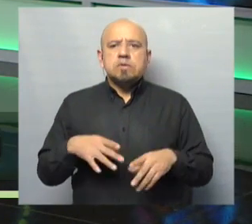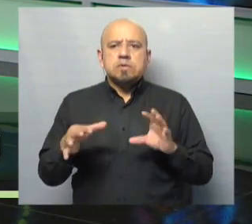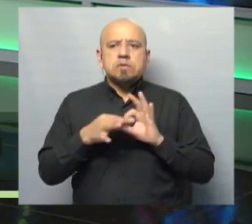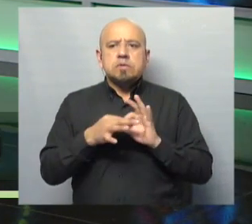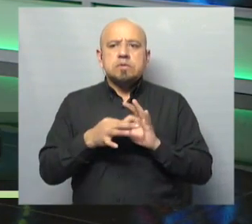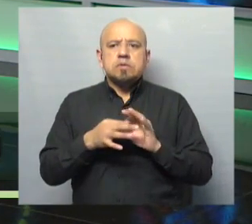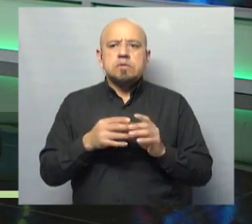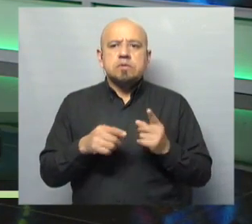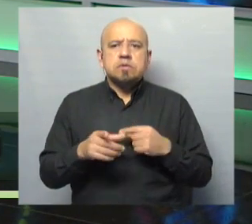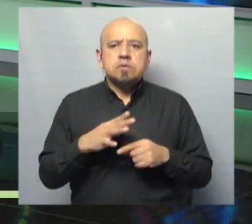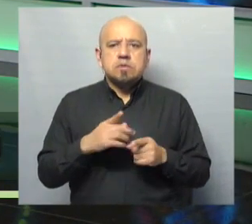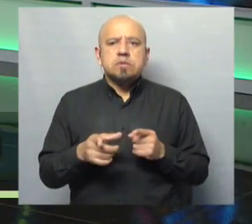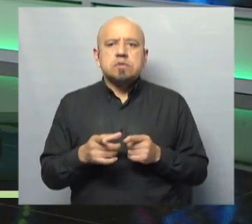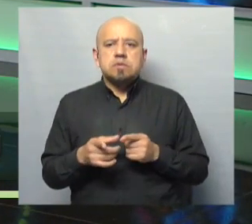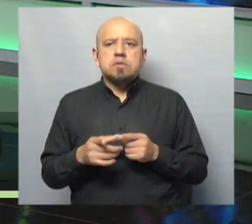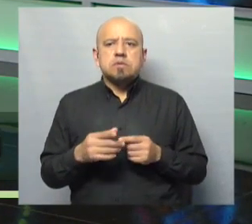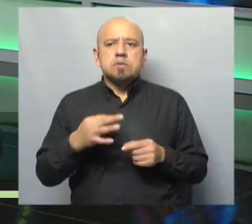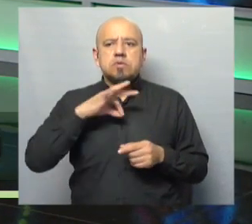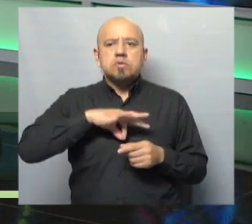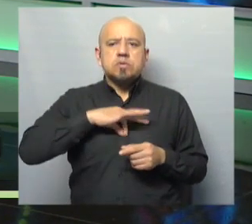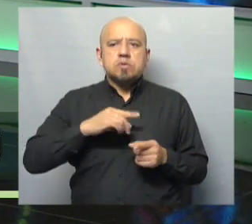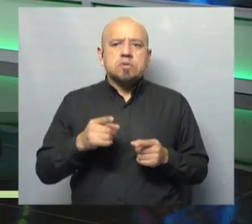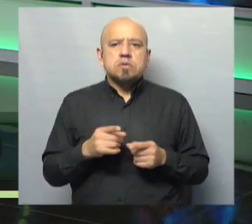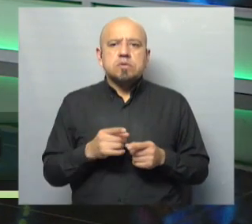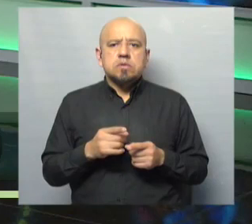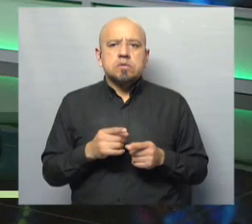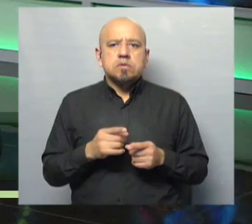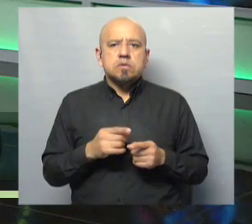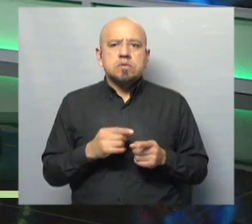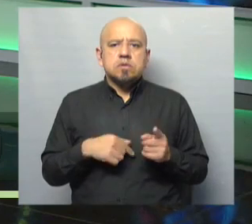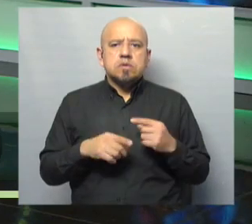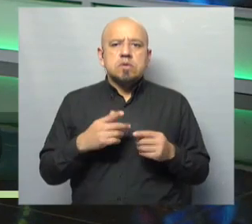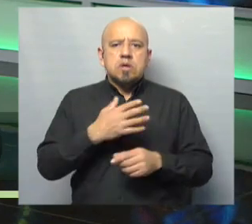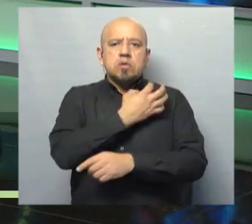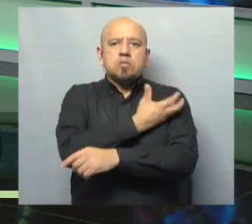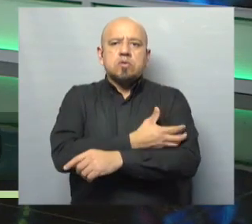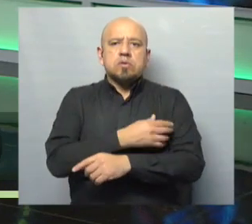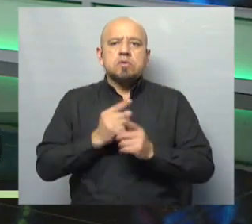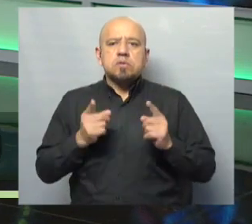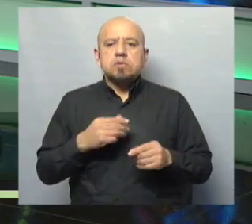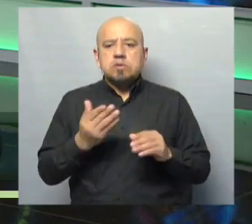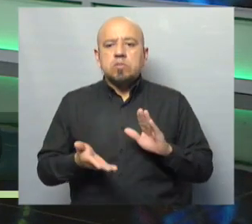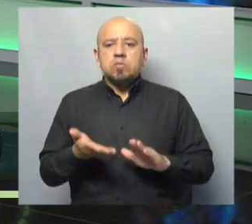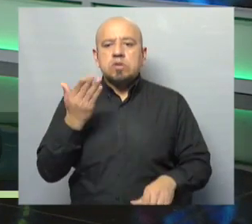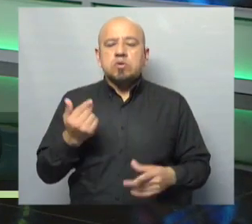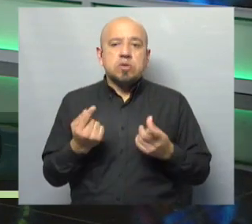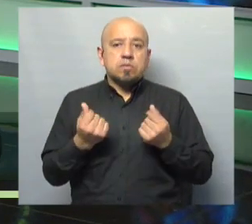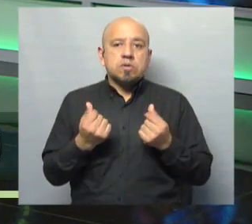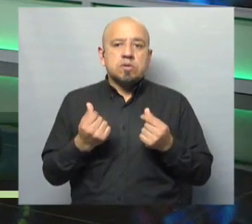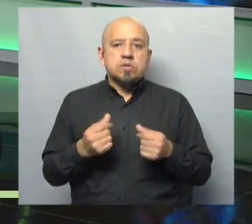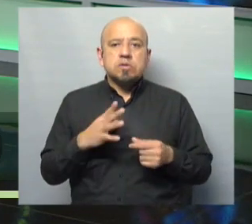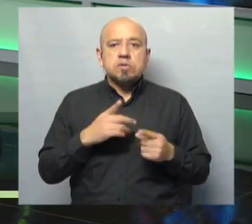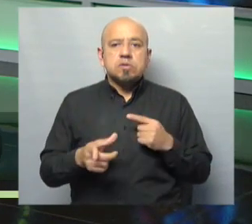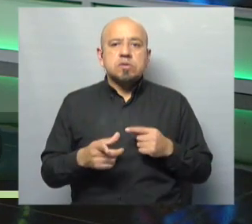los ingresos al salario digamos al ingreso de los hogares a la pobreza y al aumento de precios estos tienen elementos